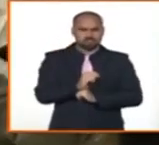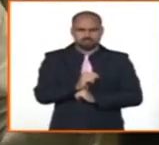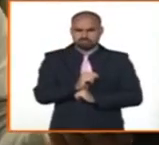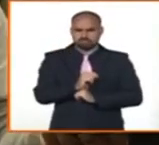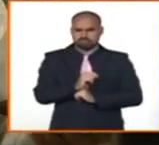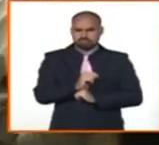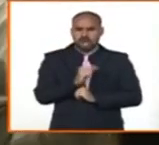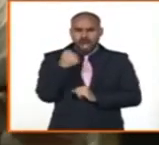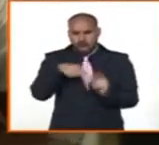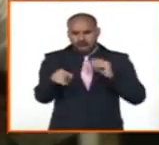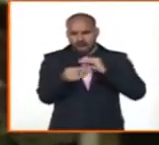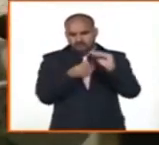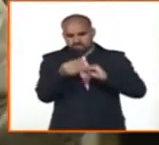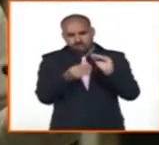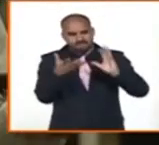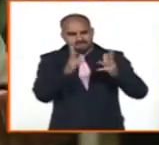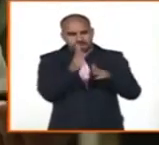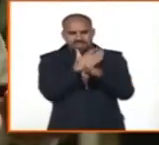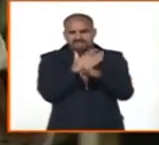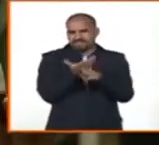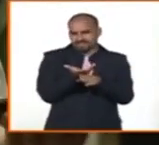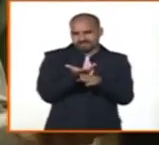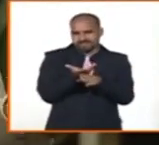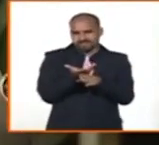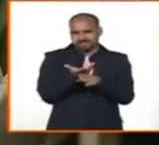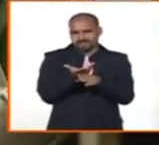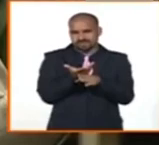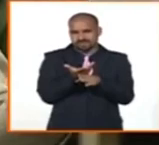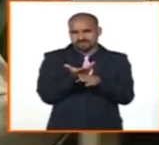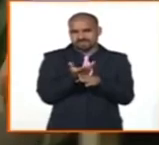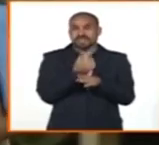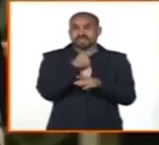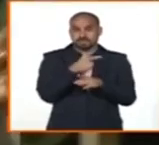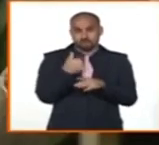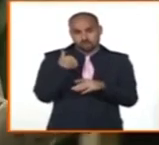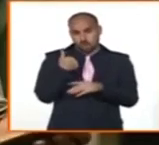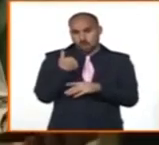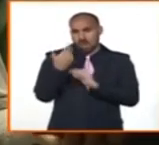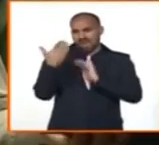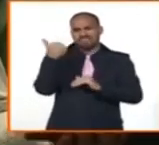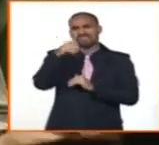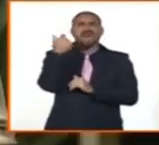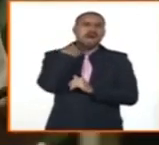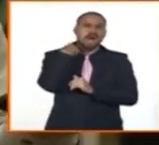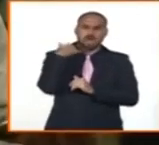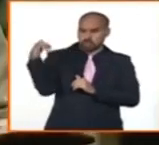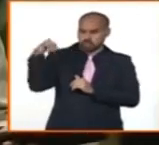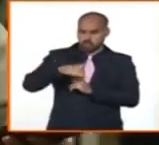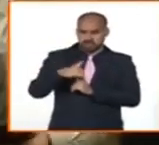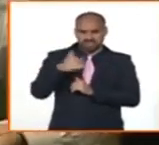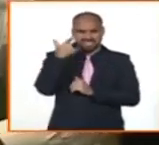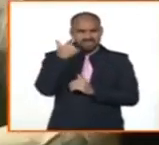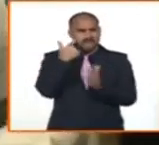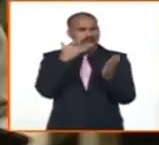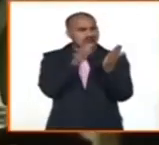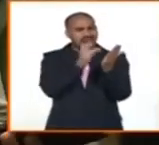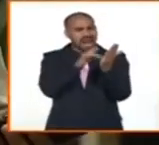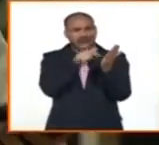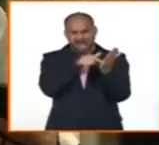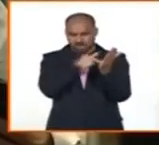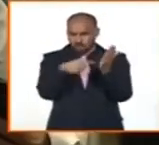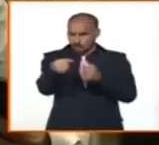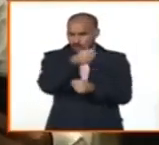el ecosistema, ni en nuestro consumo de los teléfonos. Hace 10 años yo vine a Cuba y esto a duras penas usaba acá, el Facebook era medio incipiente, hoy es otra